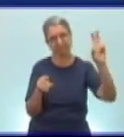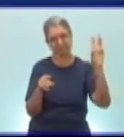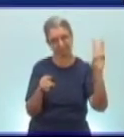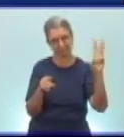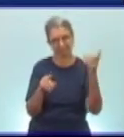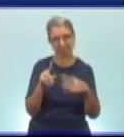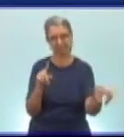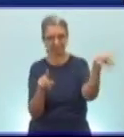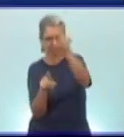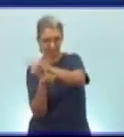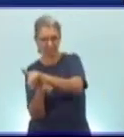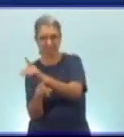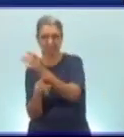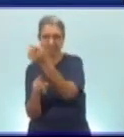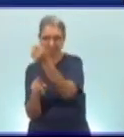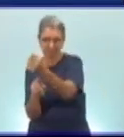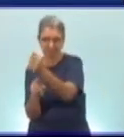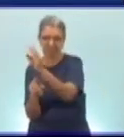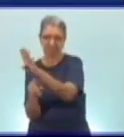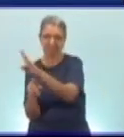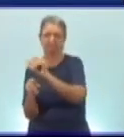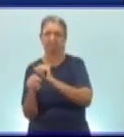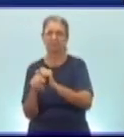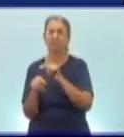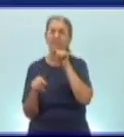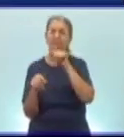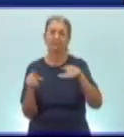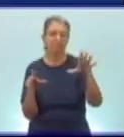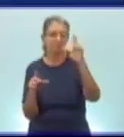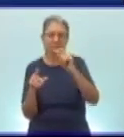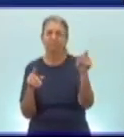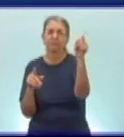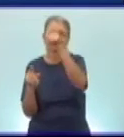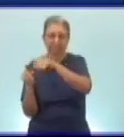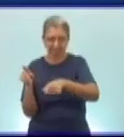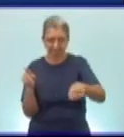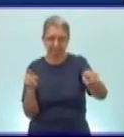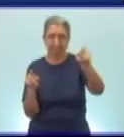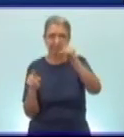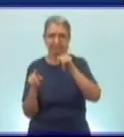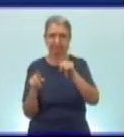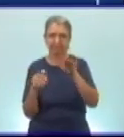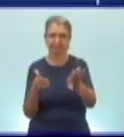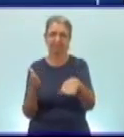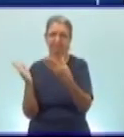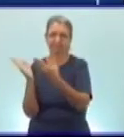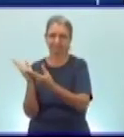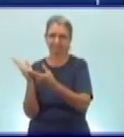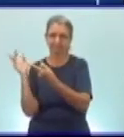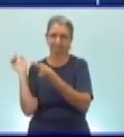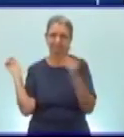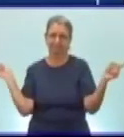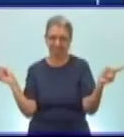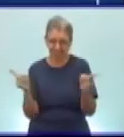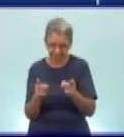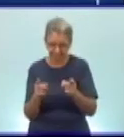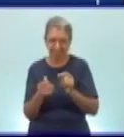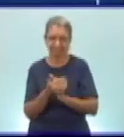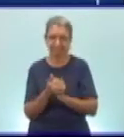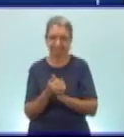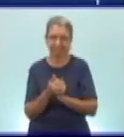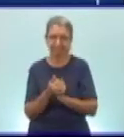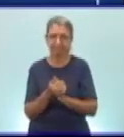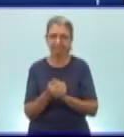un resumen importante que ustedes tienen que tener en su libreta y que yo se los propongo en la siguiente diapositiva. Y es precisamente que la